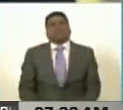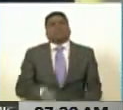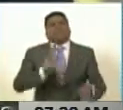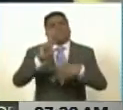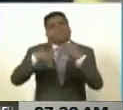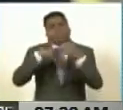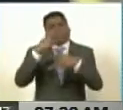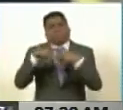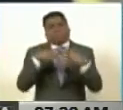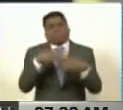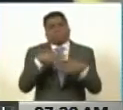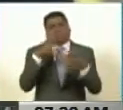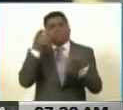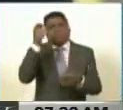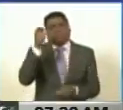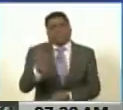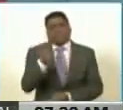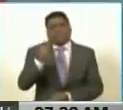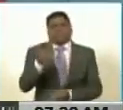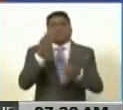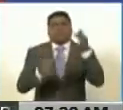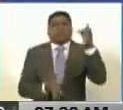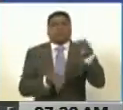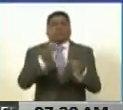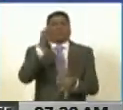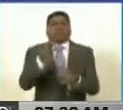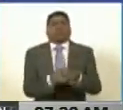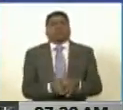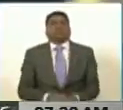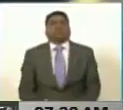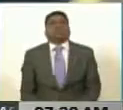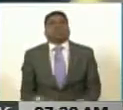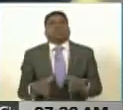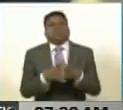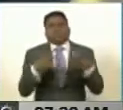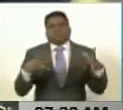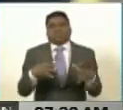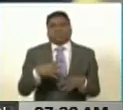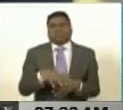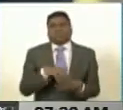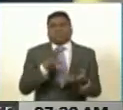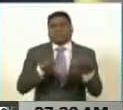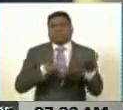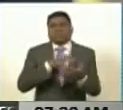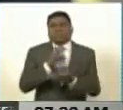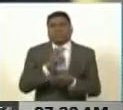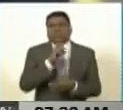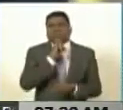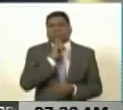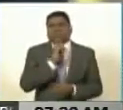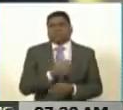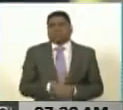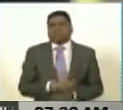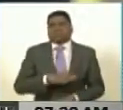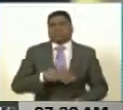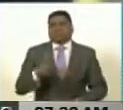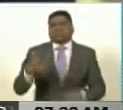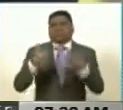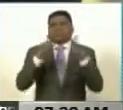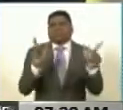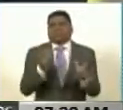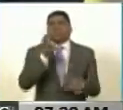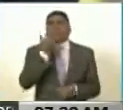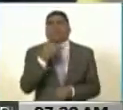Yo creo que a nivel del sistema de justicia, eso le hace un grave daño a mucha gente que pudiendo estar libre sigue